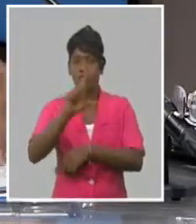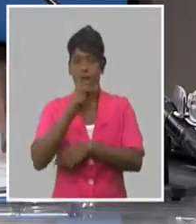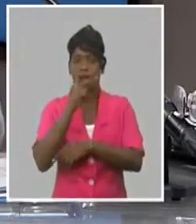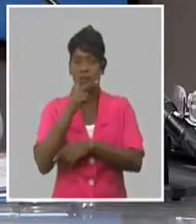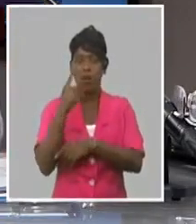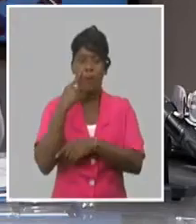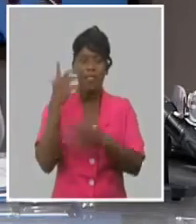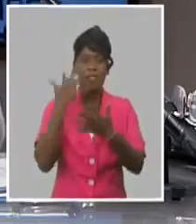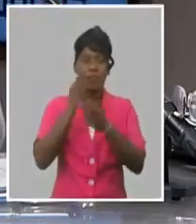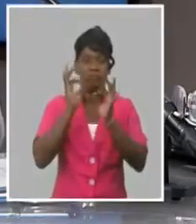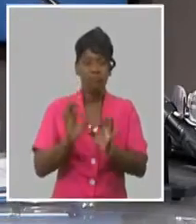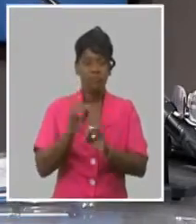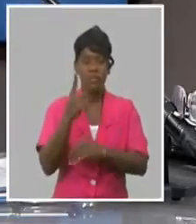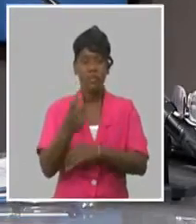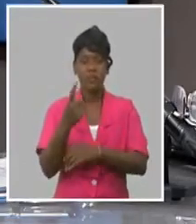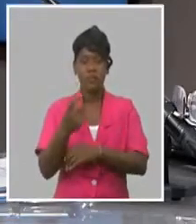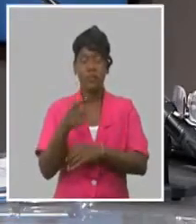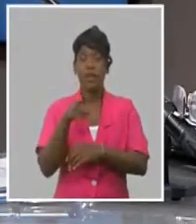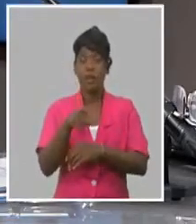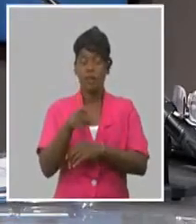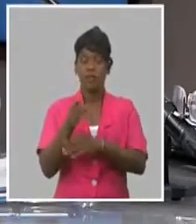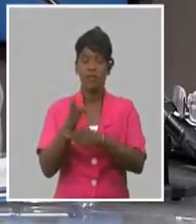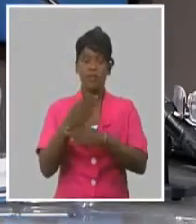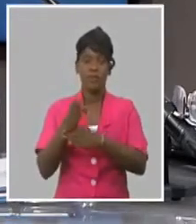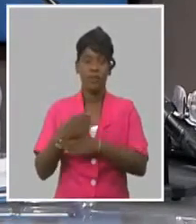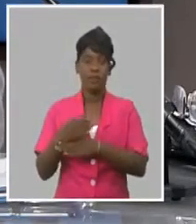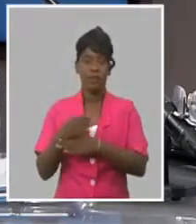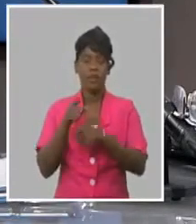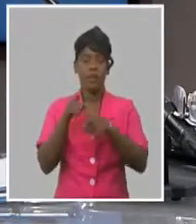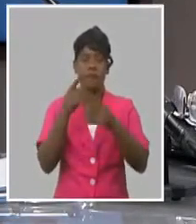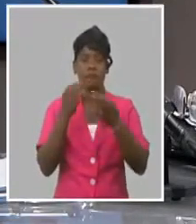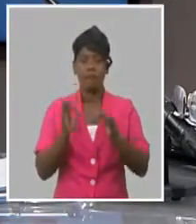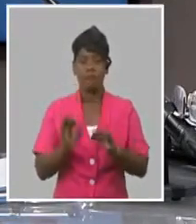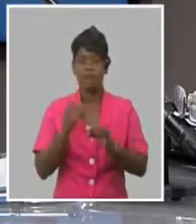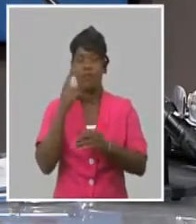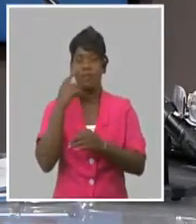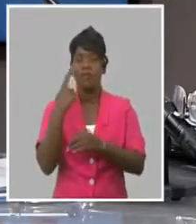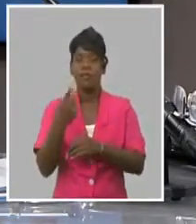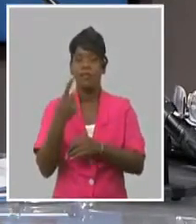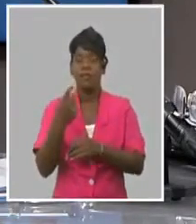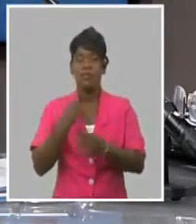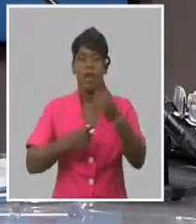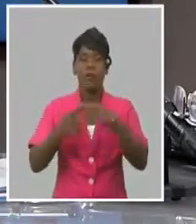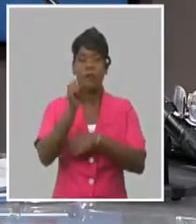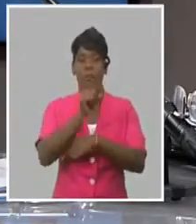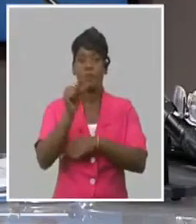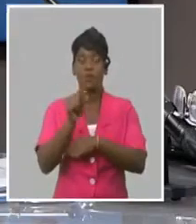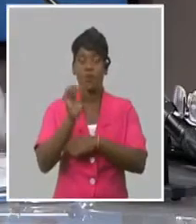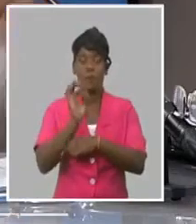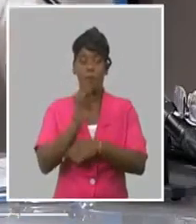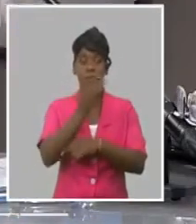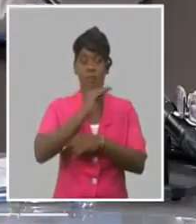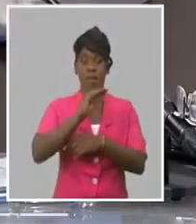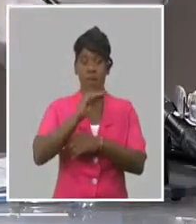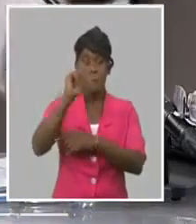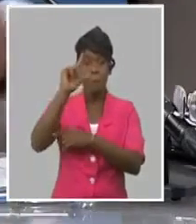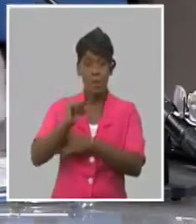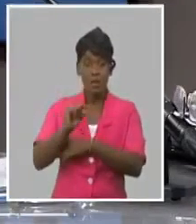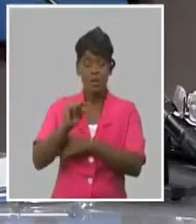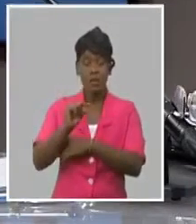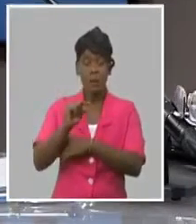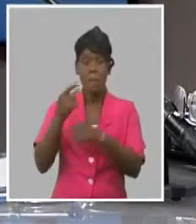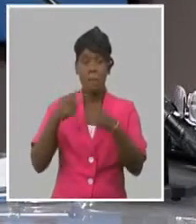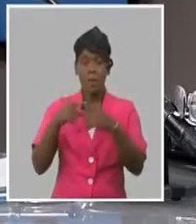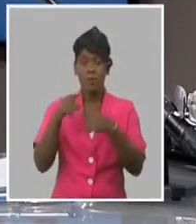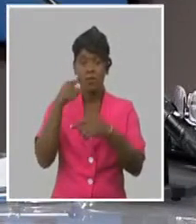Entonces, en el primer grupo salarial están las personas que ganan el salario mínimo. Y ahí no hay muchas